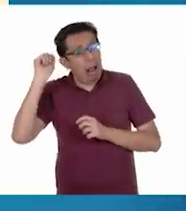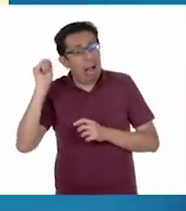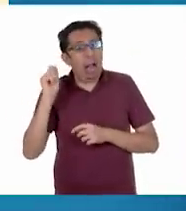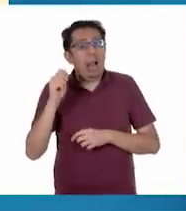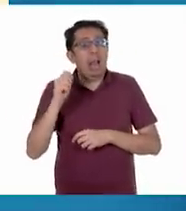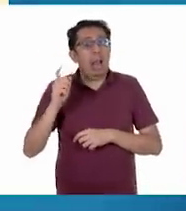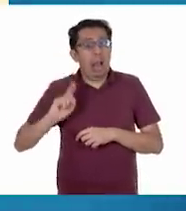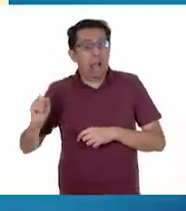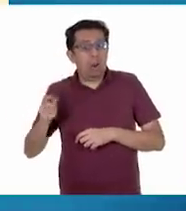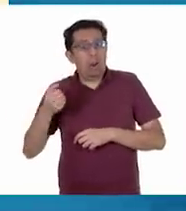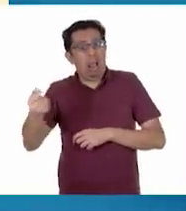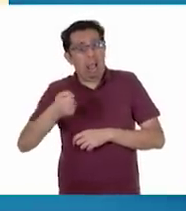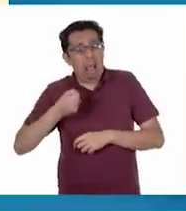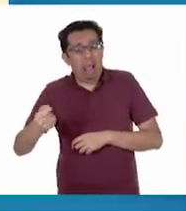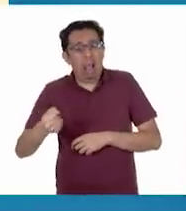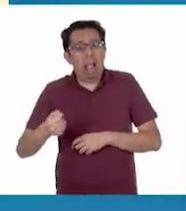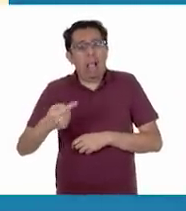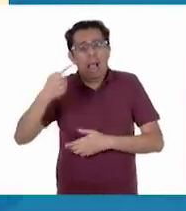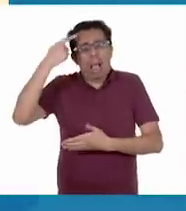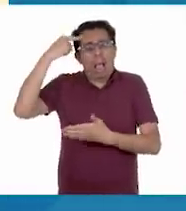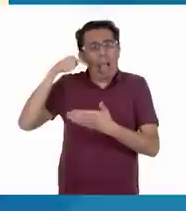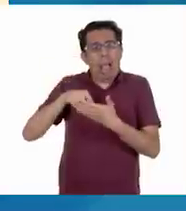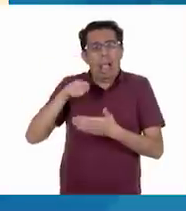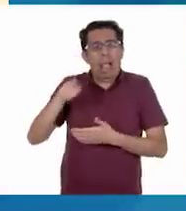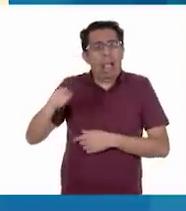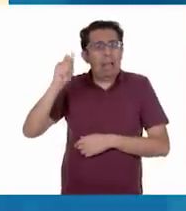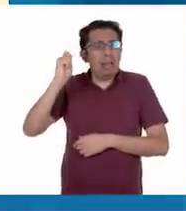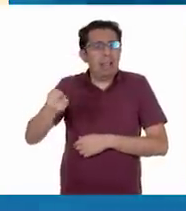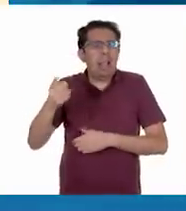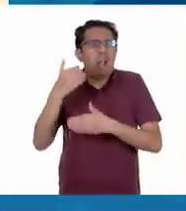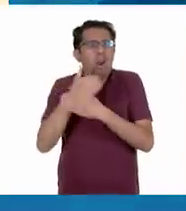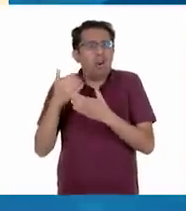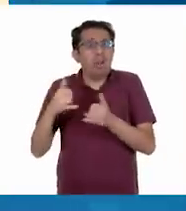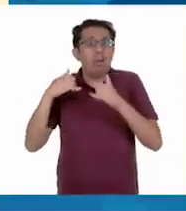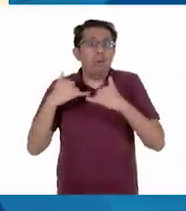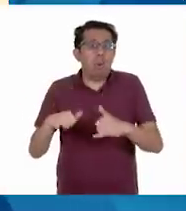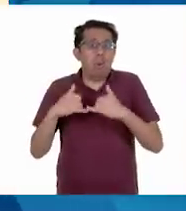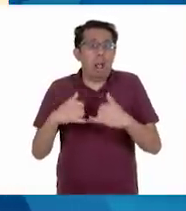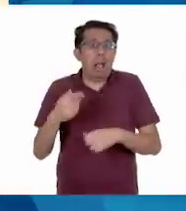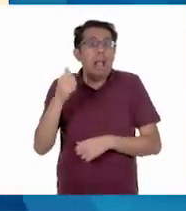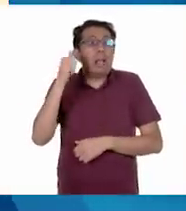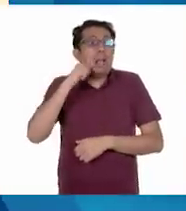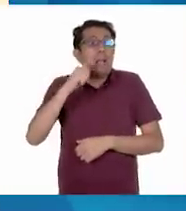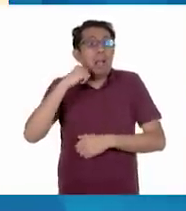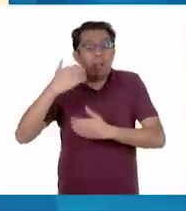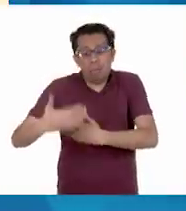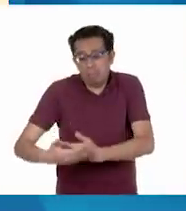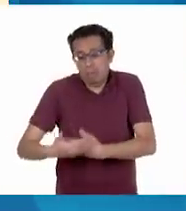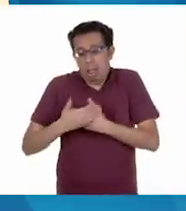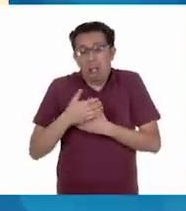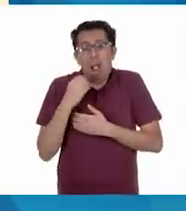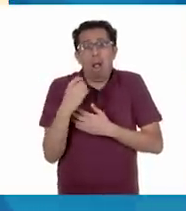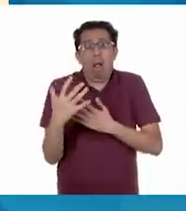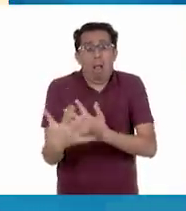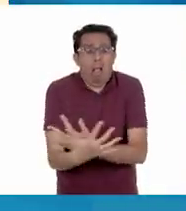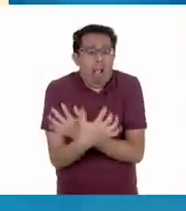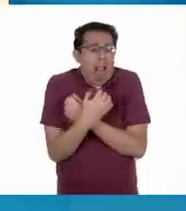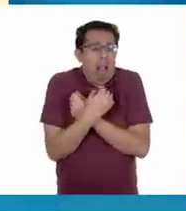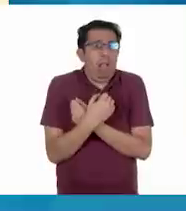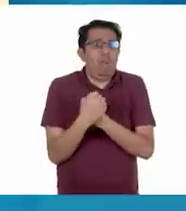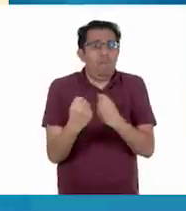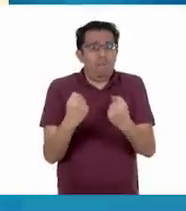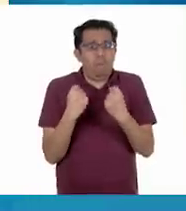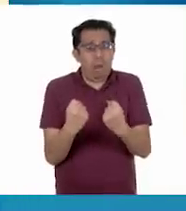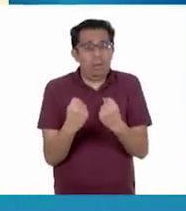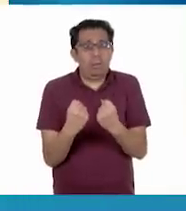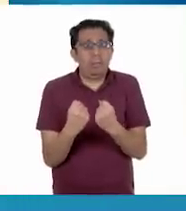la cola, pensar que es un juguete, traerlo en los brazos todo el tiempo o intentar abrazarlo muy fuerte.